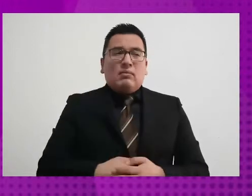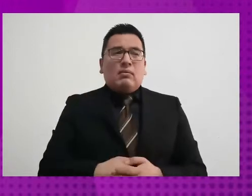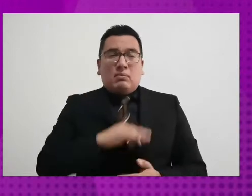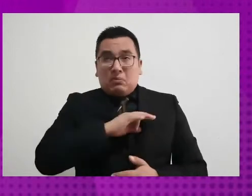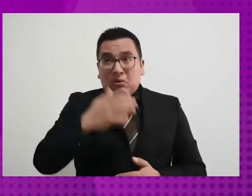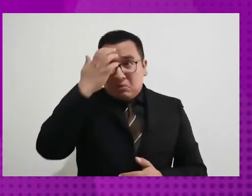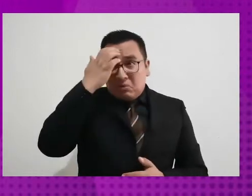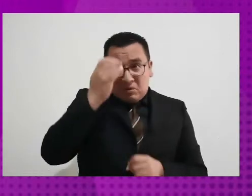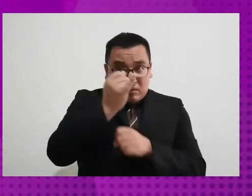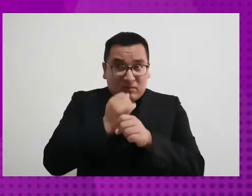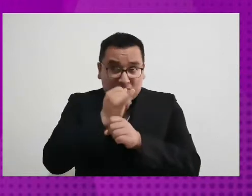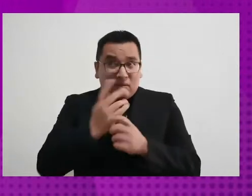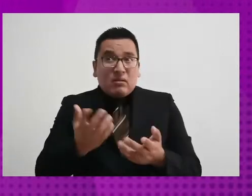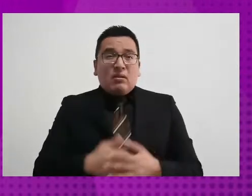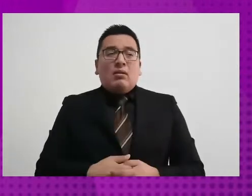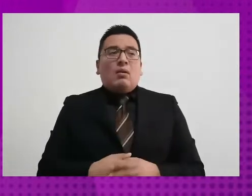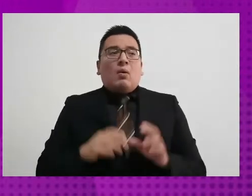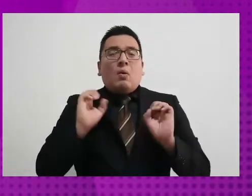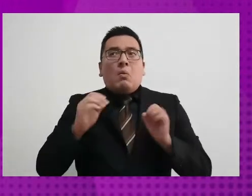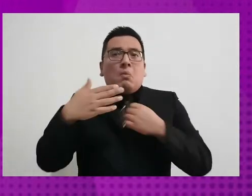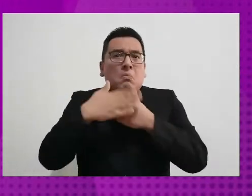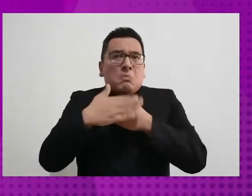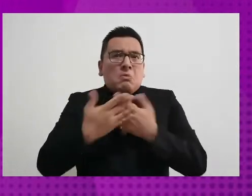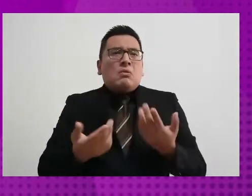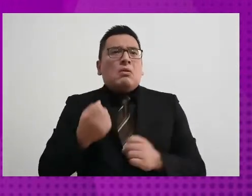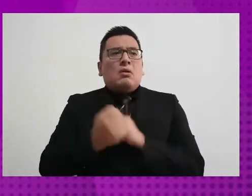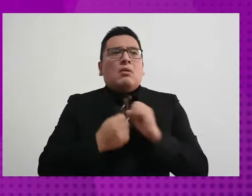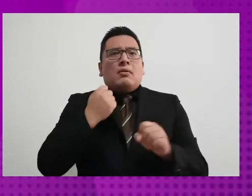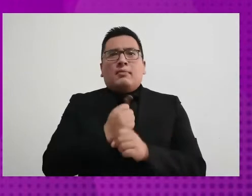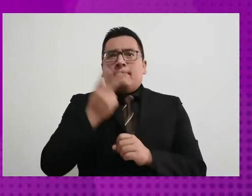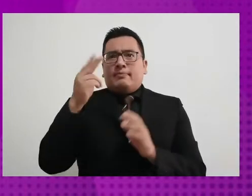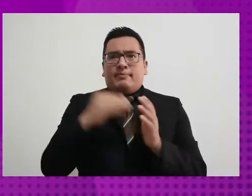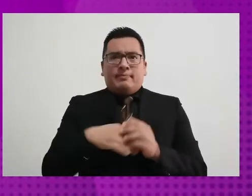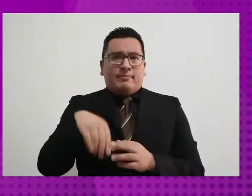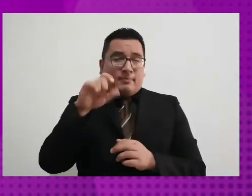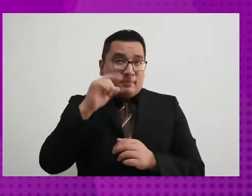federal y para los concurrentes que van a celebrarse junto con este